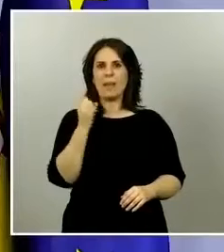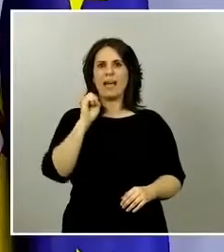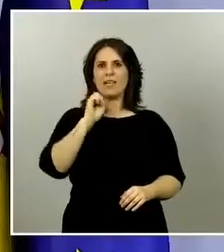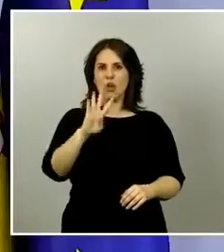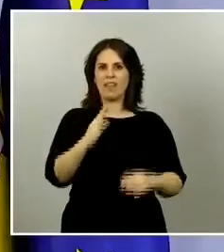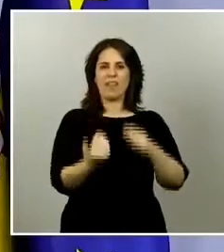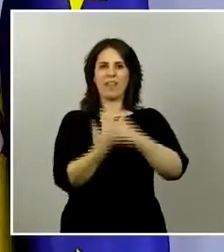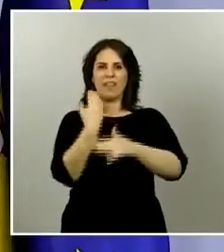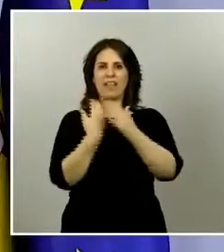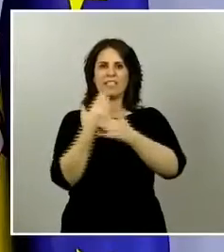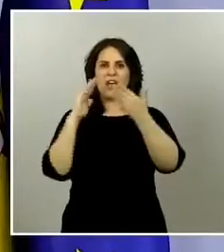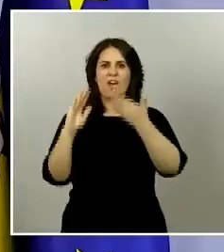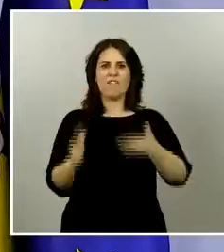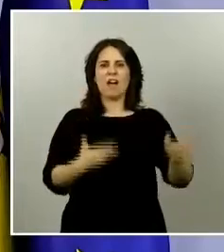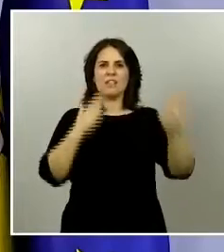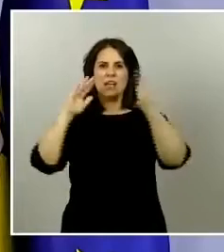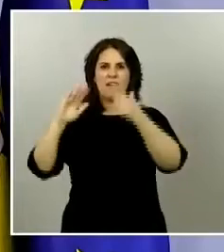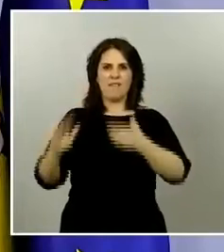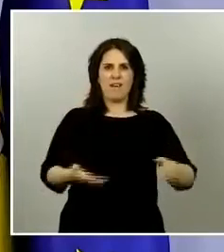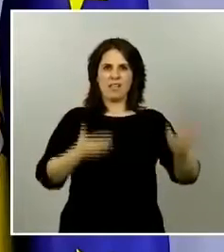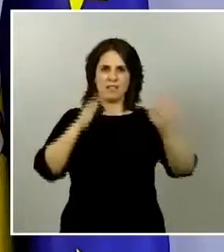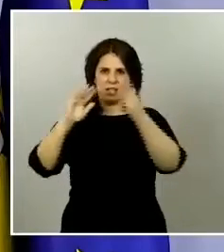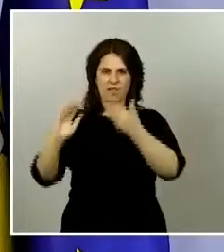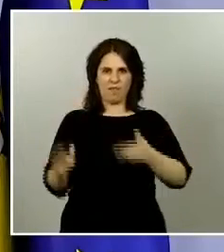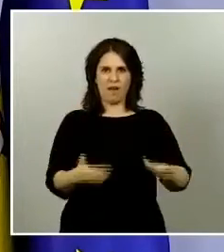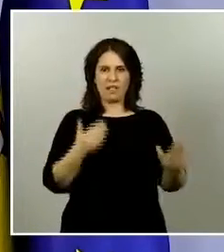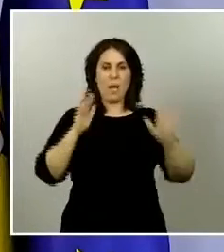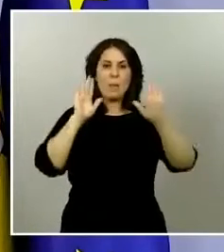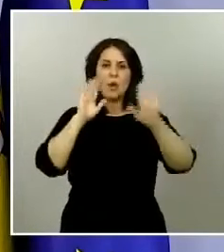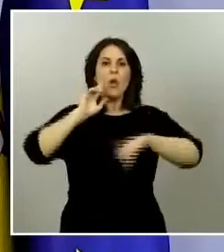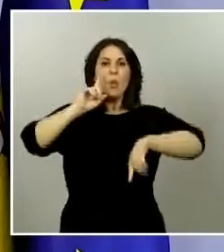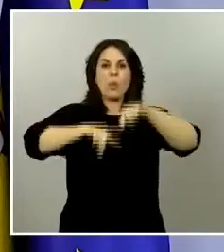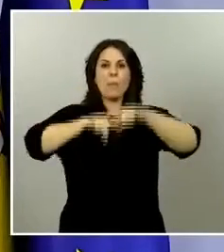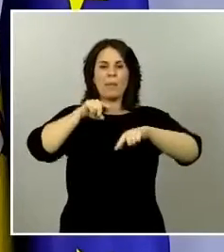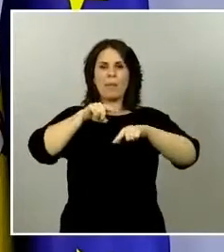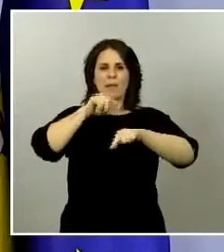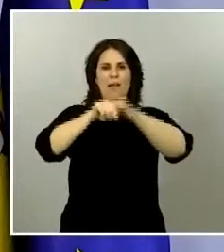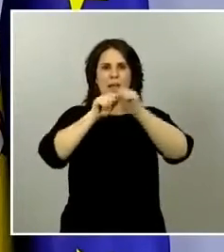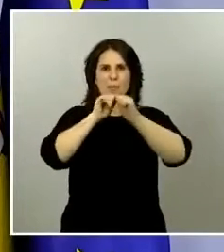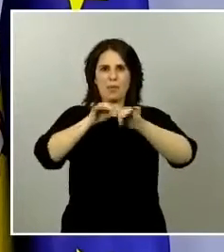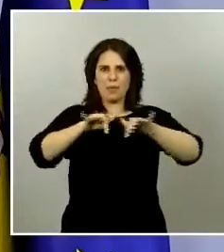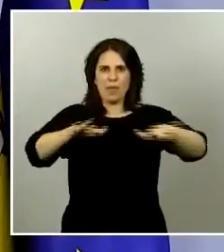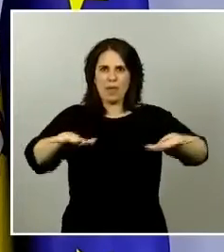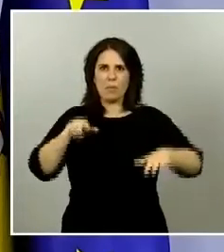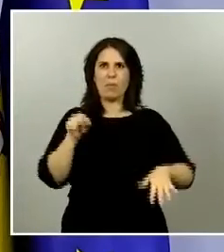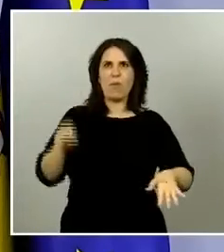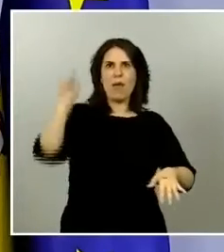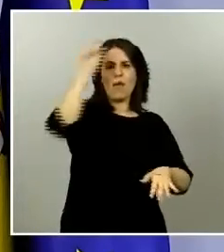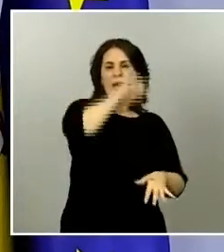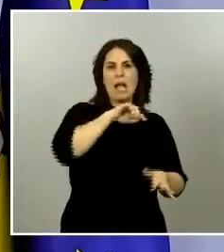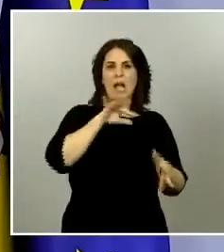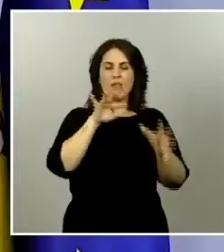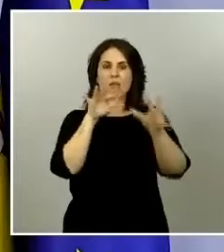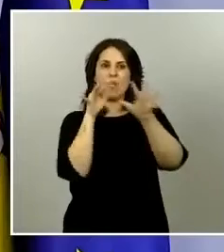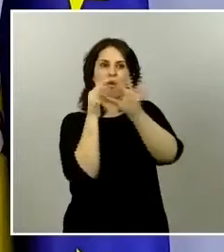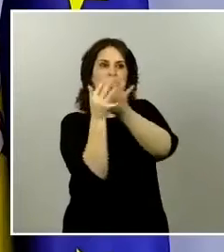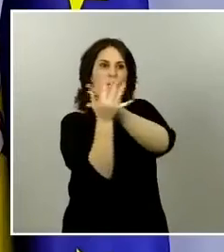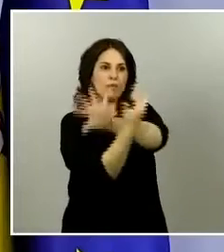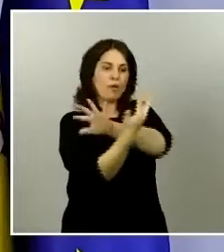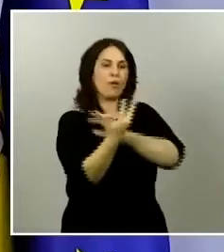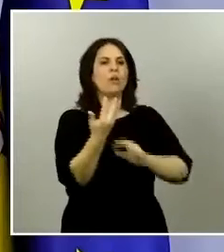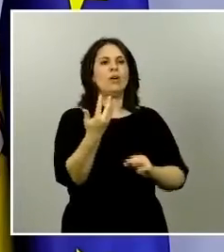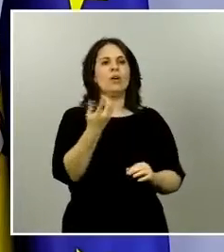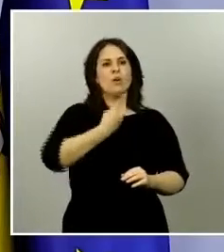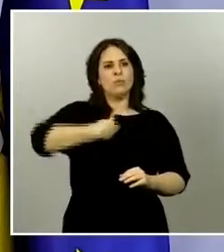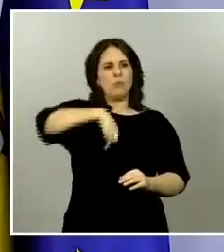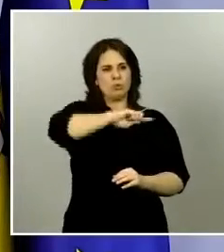dio a conocer, establece que hay que permanecer un periodo de 14 días en cada una de las fases. De todas formas, en función de cómo evolucione la epidemia